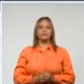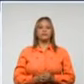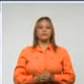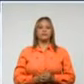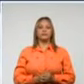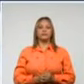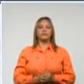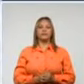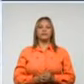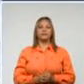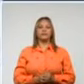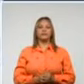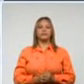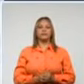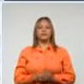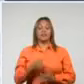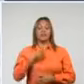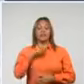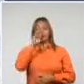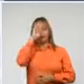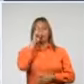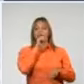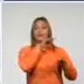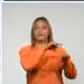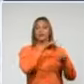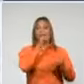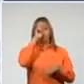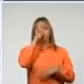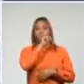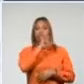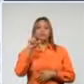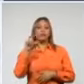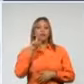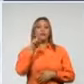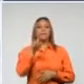comenzamos teniendo ingresados en nuestros hospitales